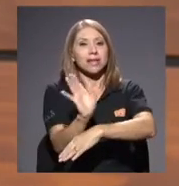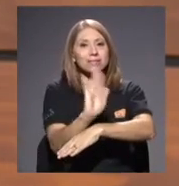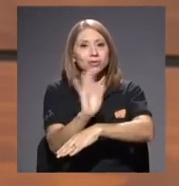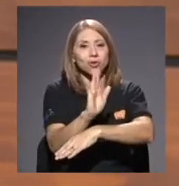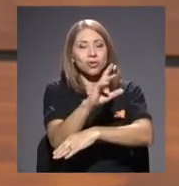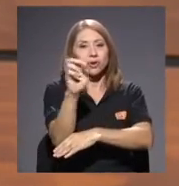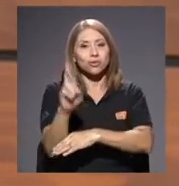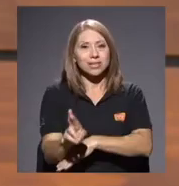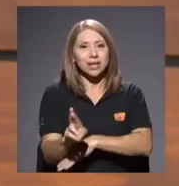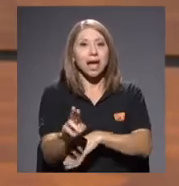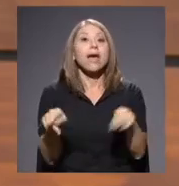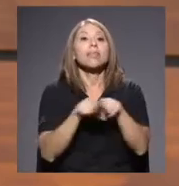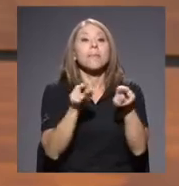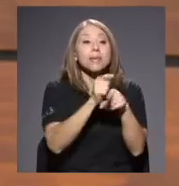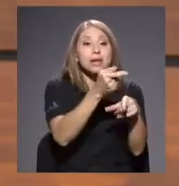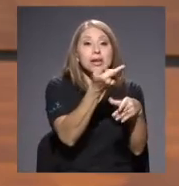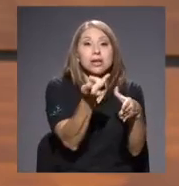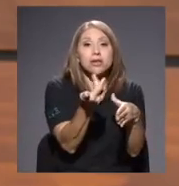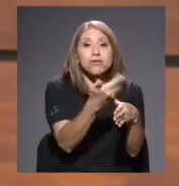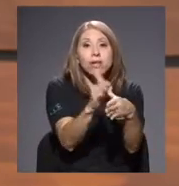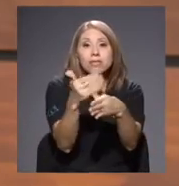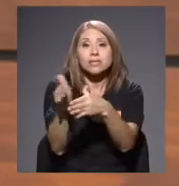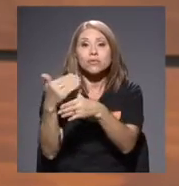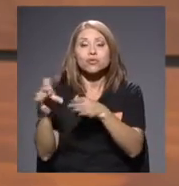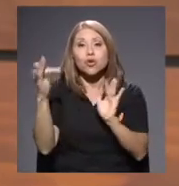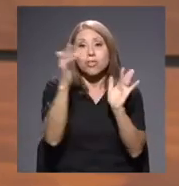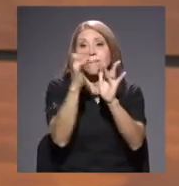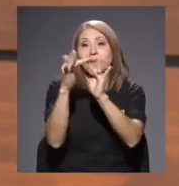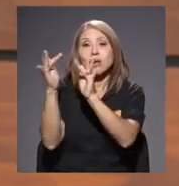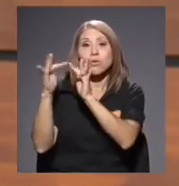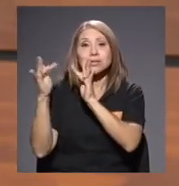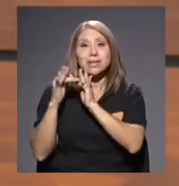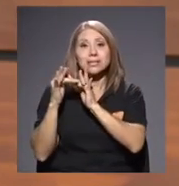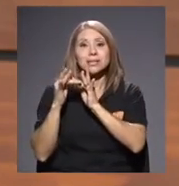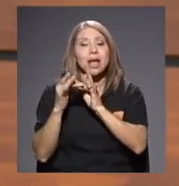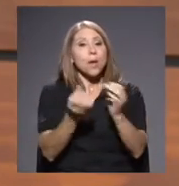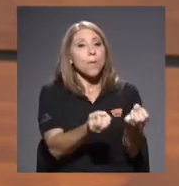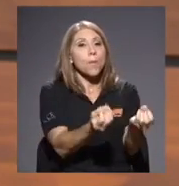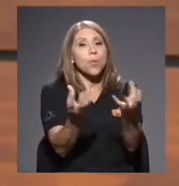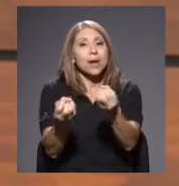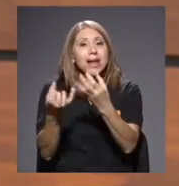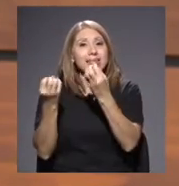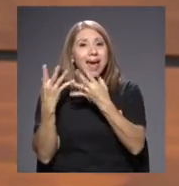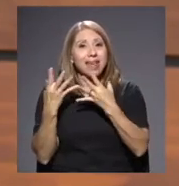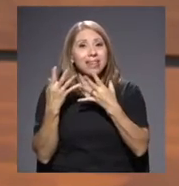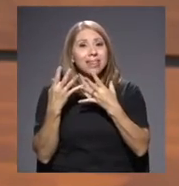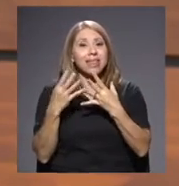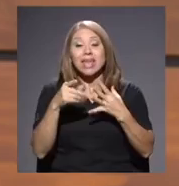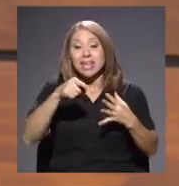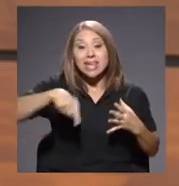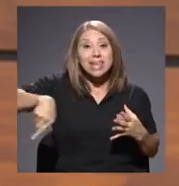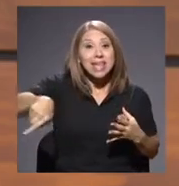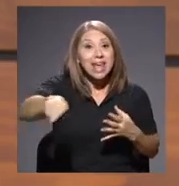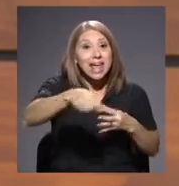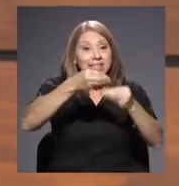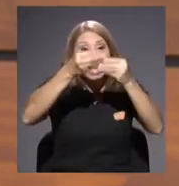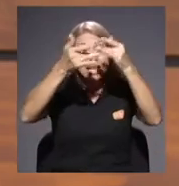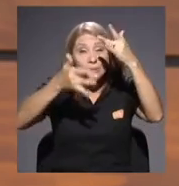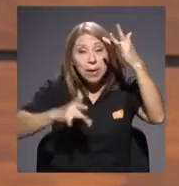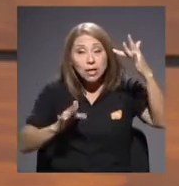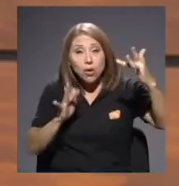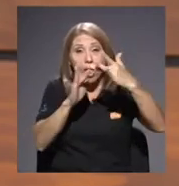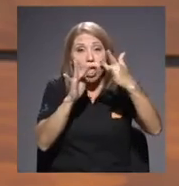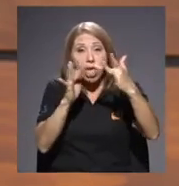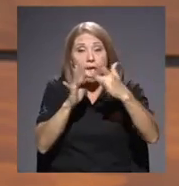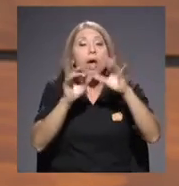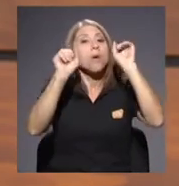frecuencias, la pluralidad y la democratización de ese espectro radioeléctrico que es un bien público para fortalecer